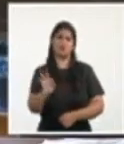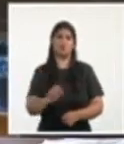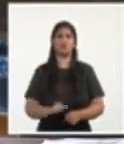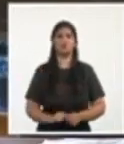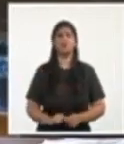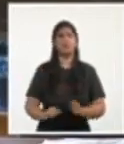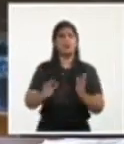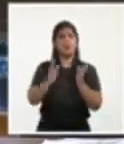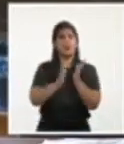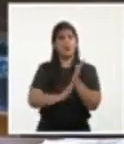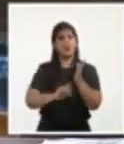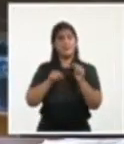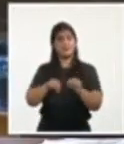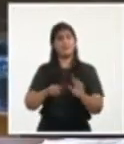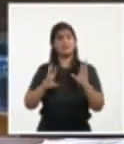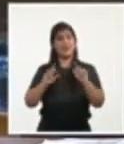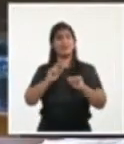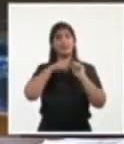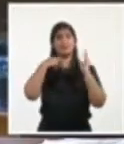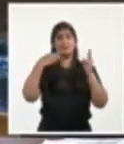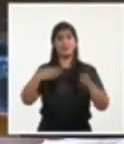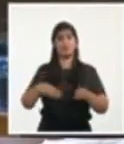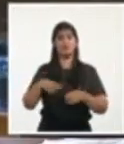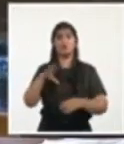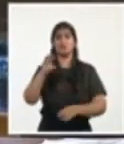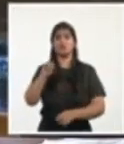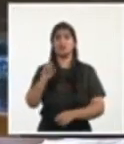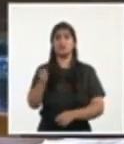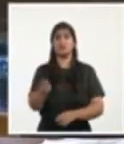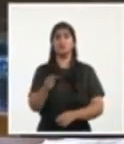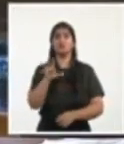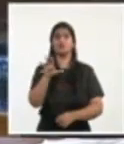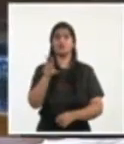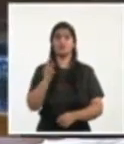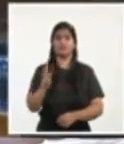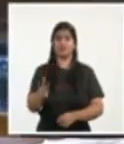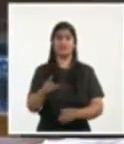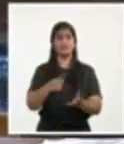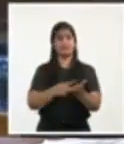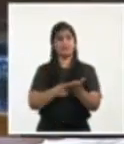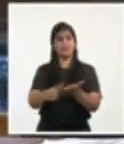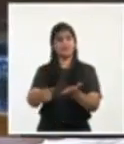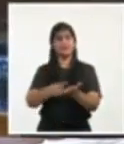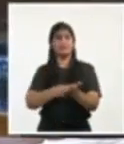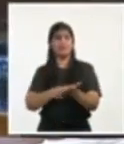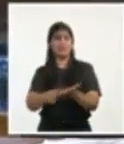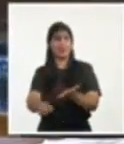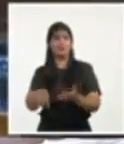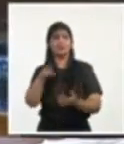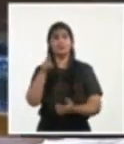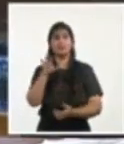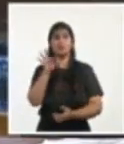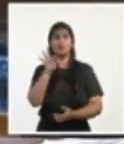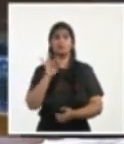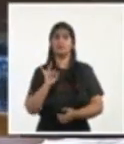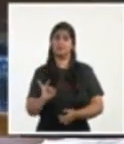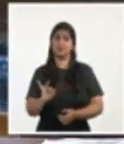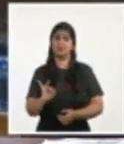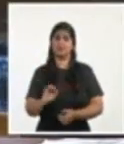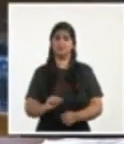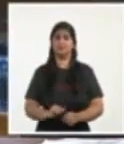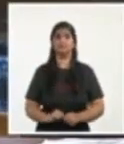de 0,53, produciéndose en la semana 187 defunciones como consecuencia y creciendo